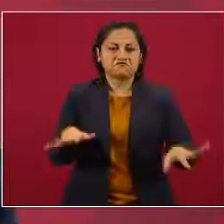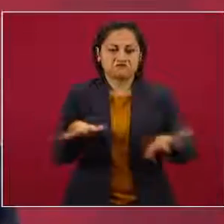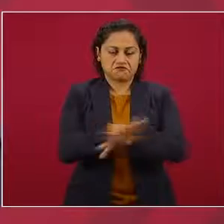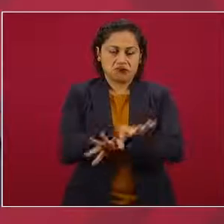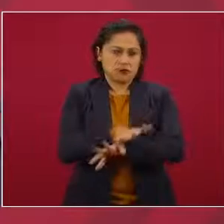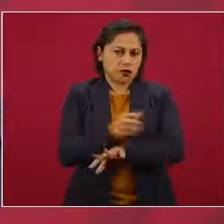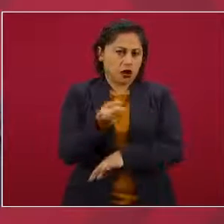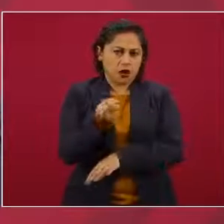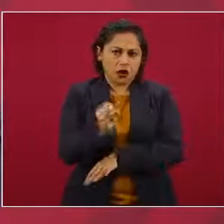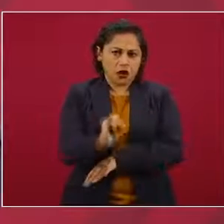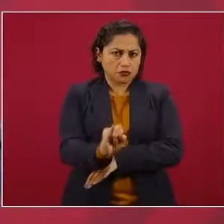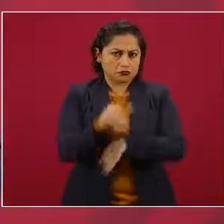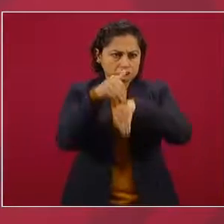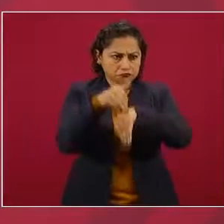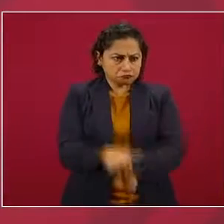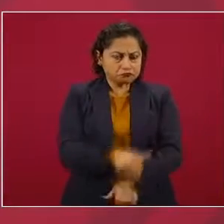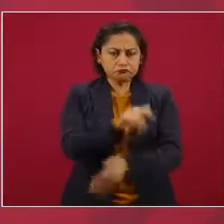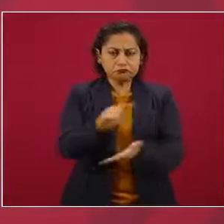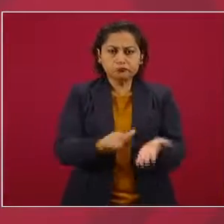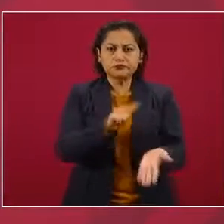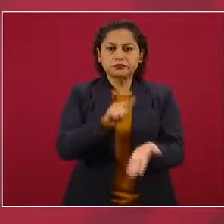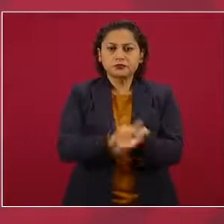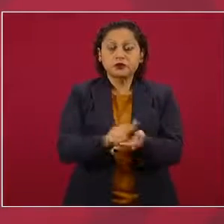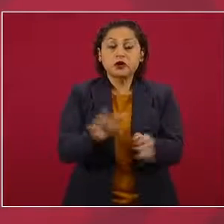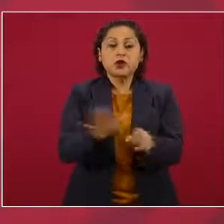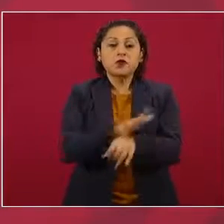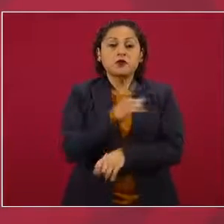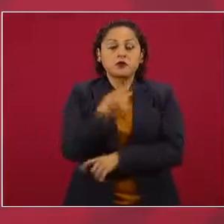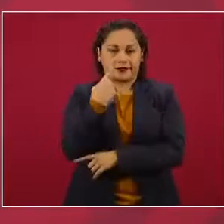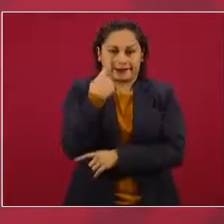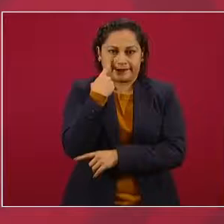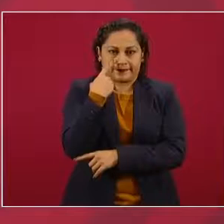porque la entrega de recursos a los estados